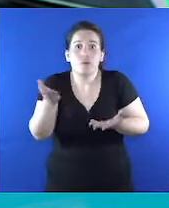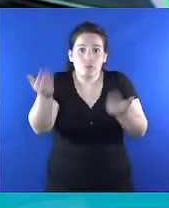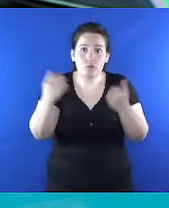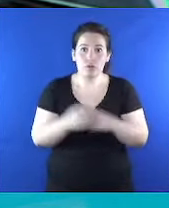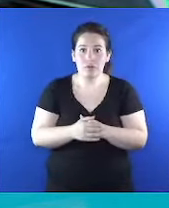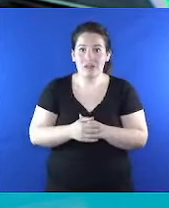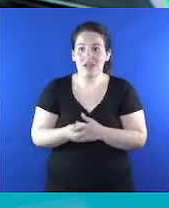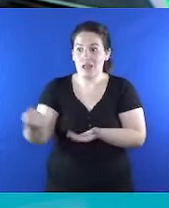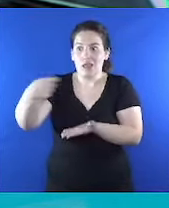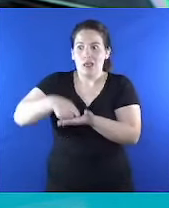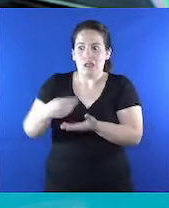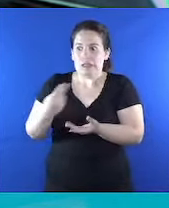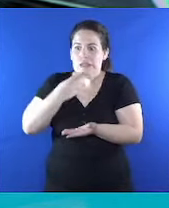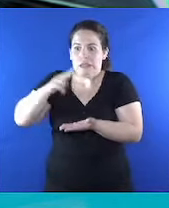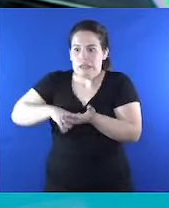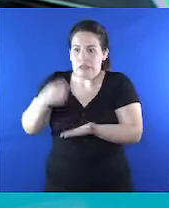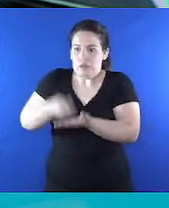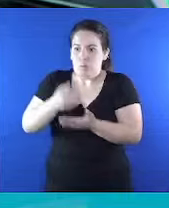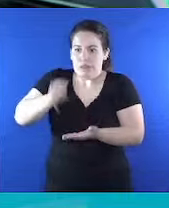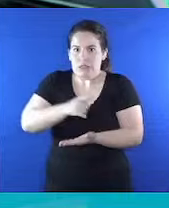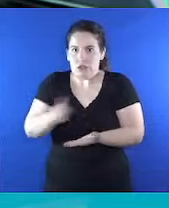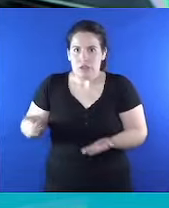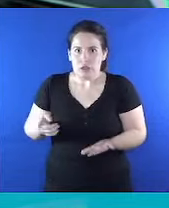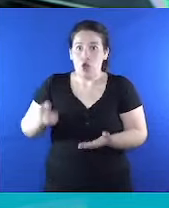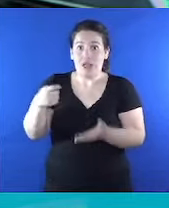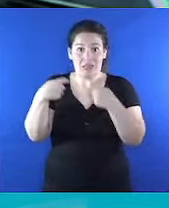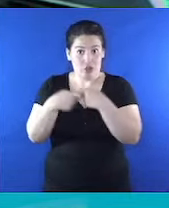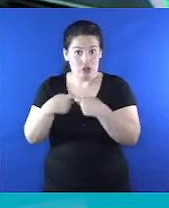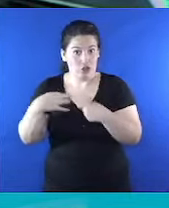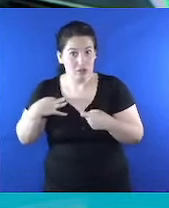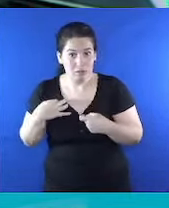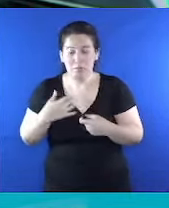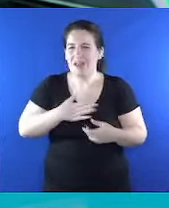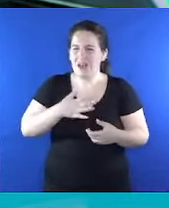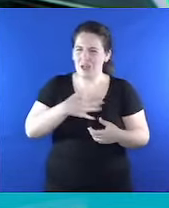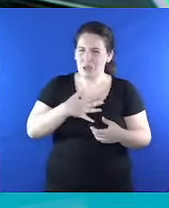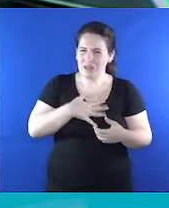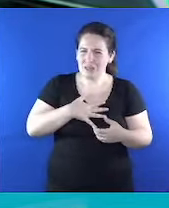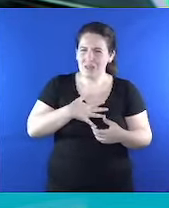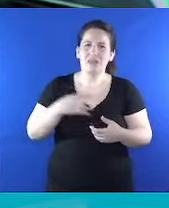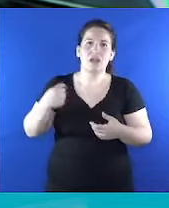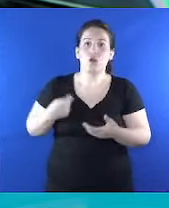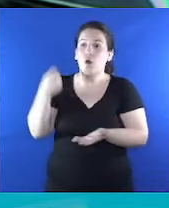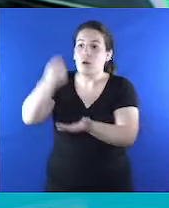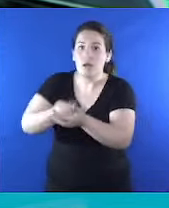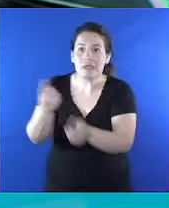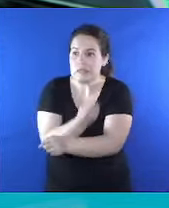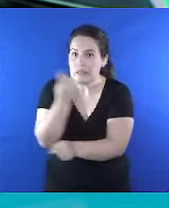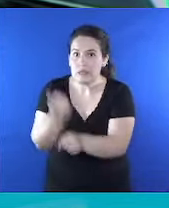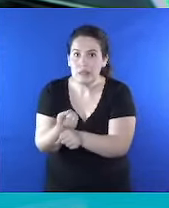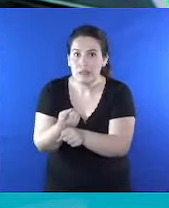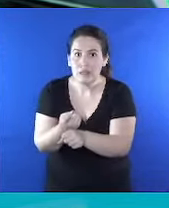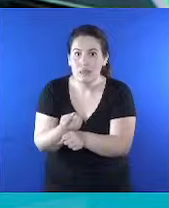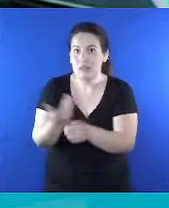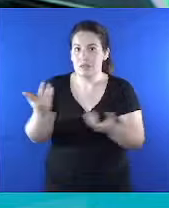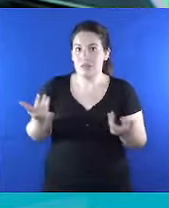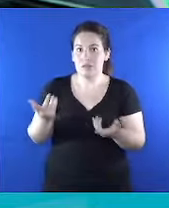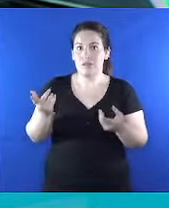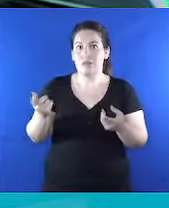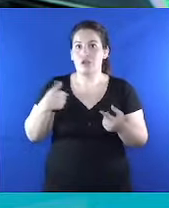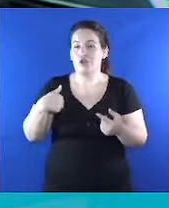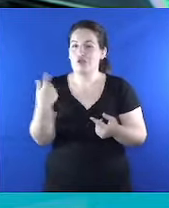ver cuánto le vino de tarifa y a ver si va a poder cubrir la tarifa esa asociación civil porque Lamentablemente cuando no pueda pagar la tarifa no va por más interés que